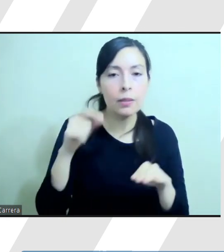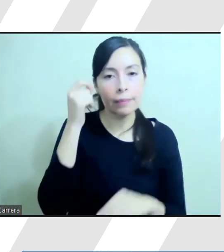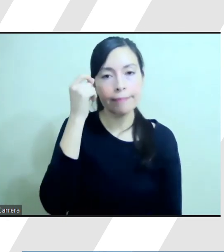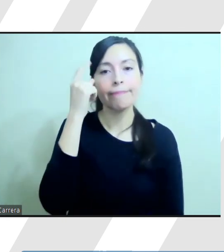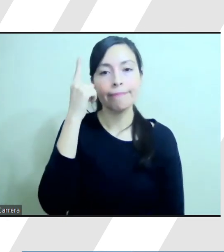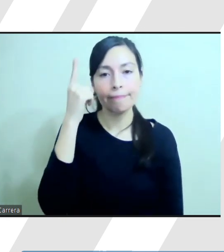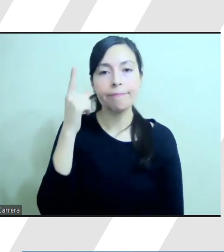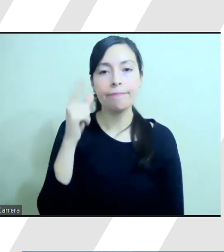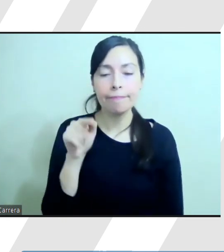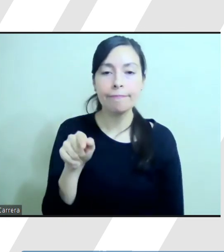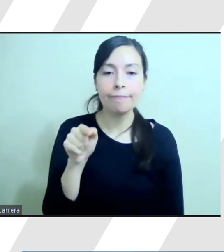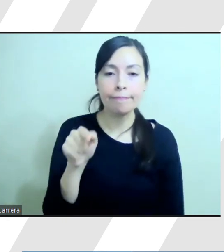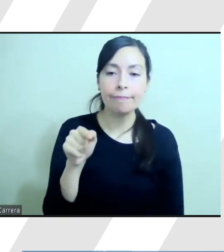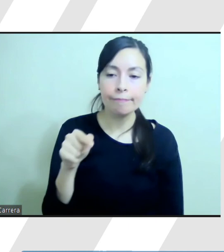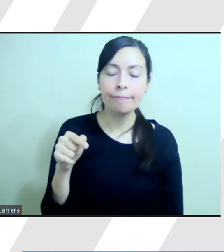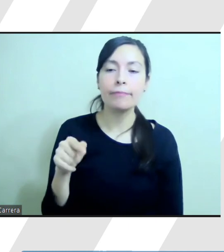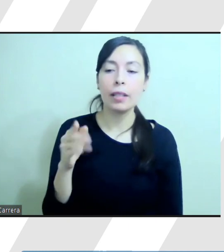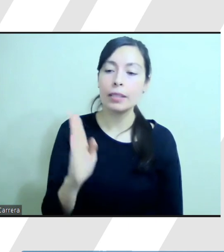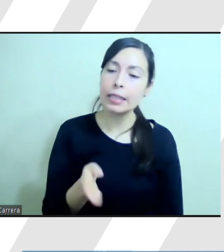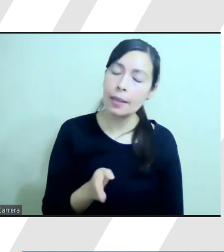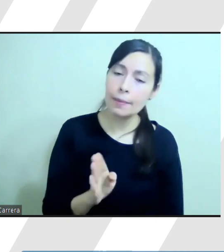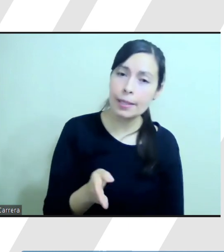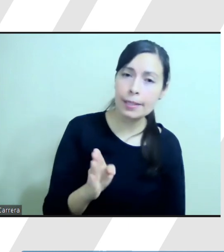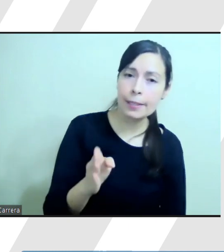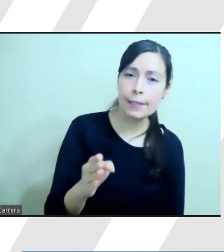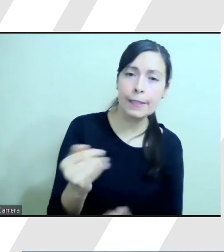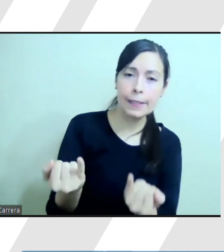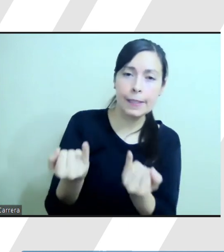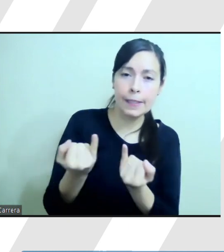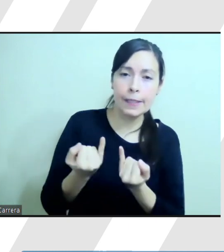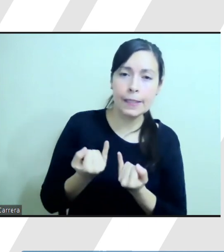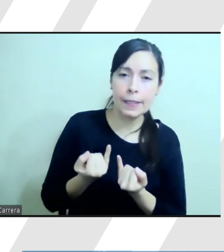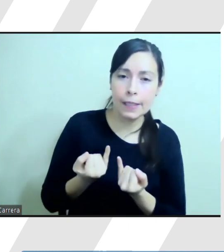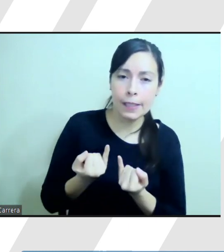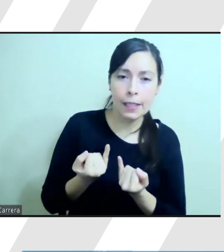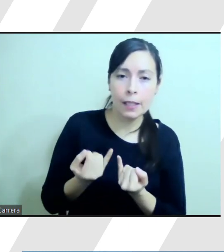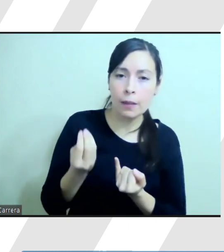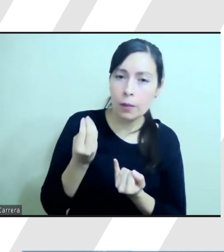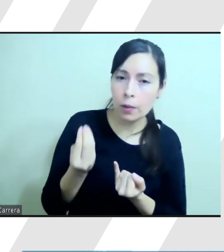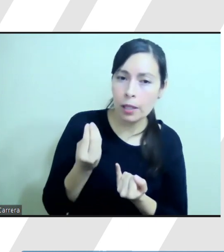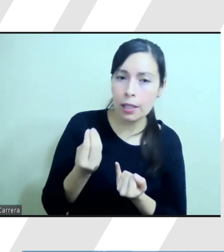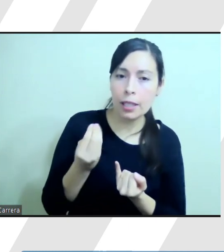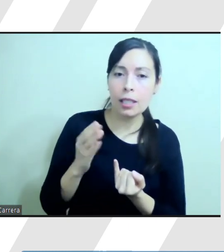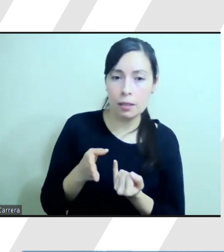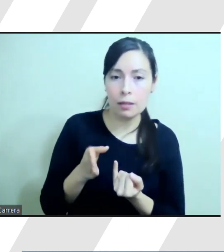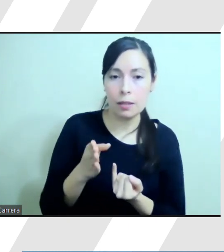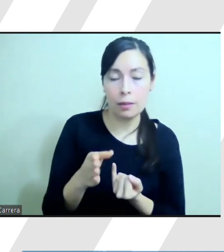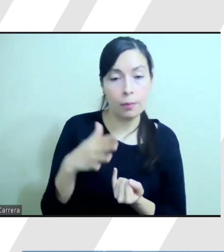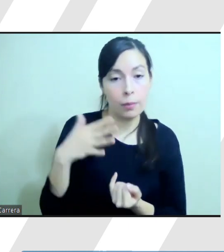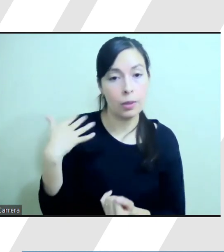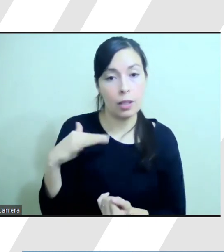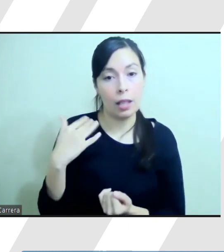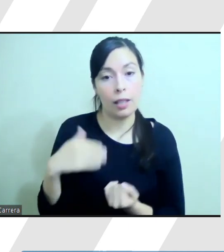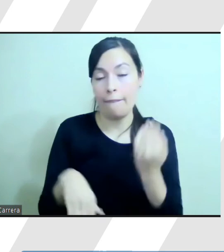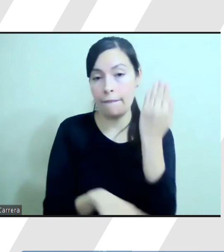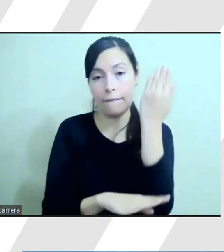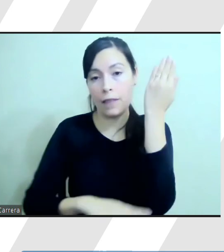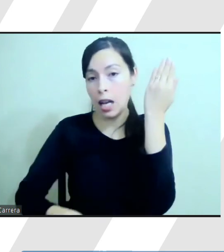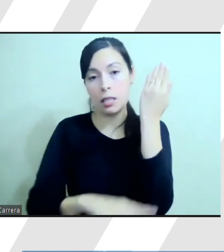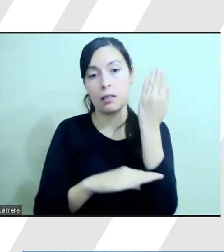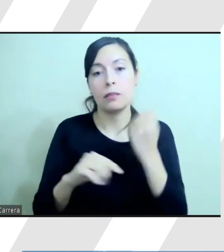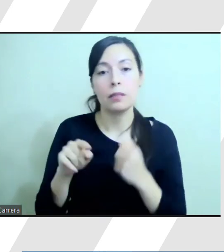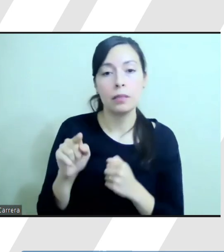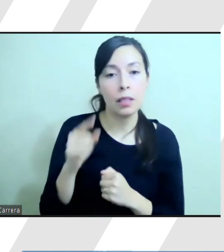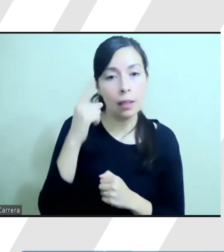van a proyectar del mismo modo en el tiempo, si es que ya mostraron consistencia por algunas décadas, por supuesto que son fundamentales. O sea, imagina